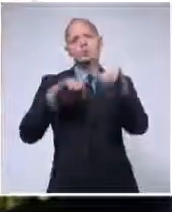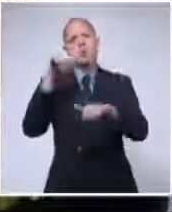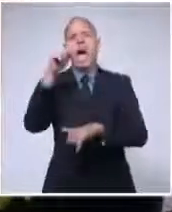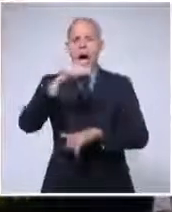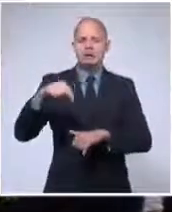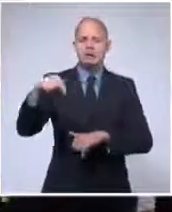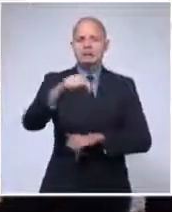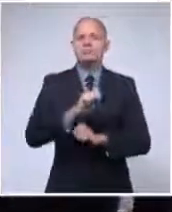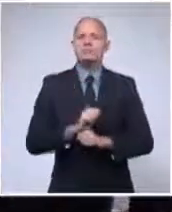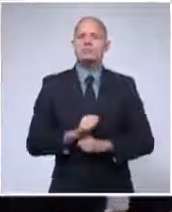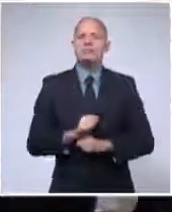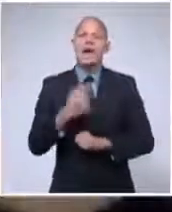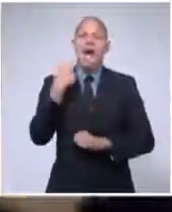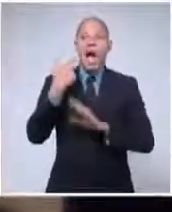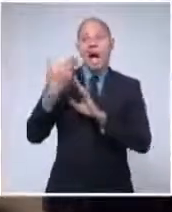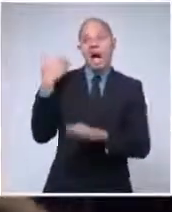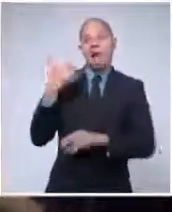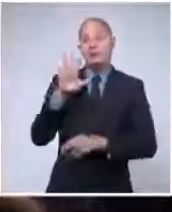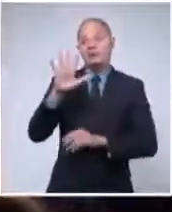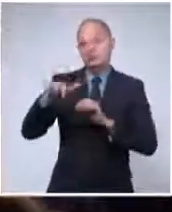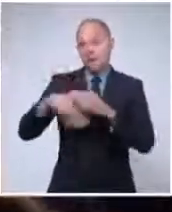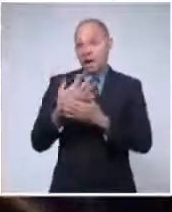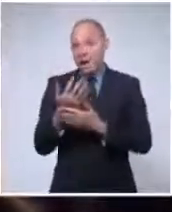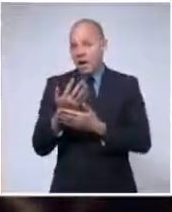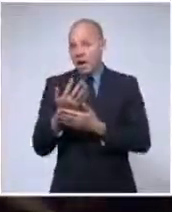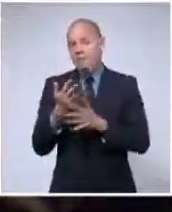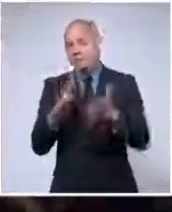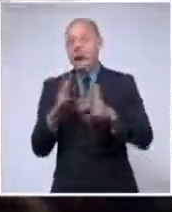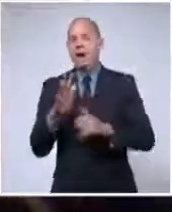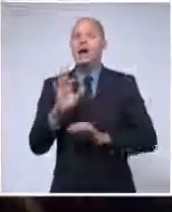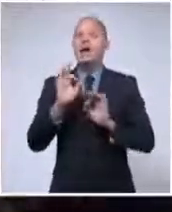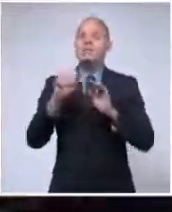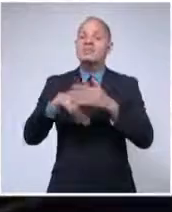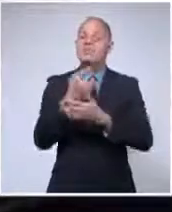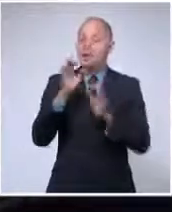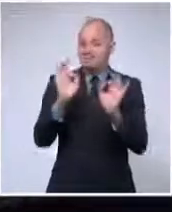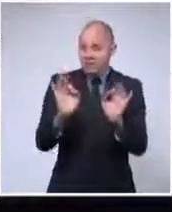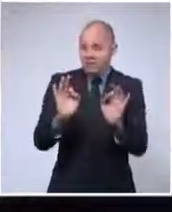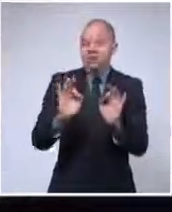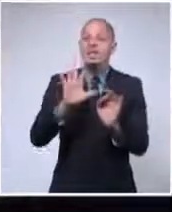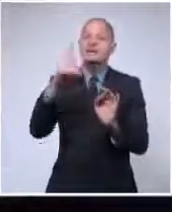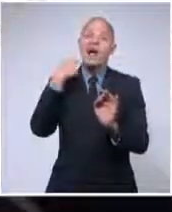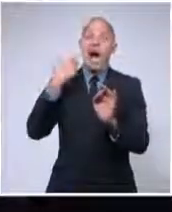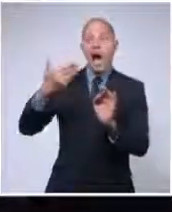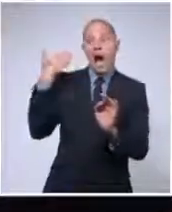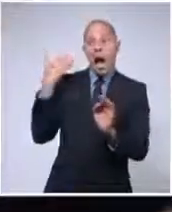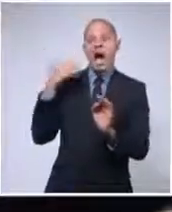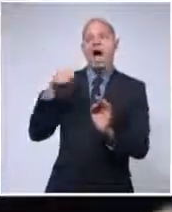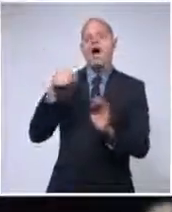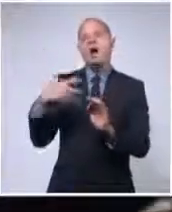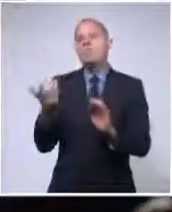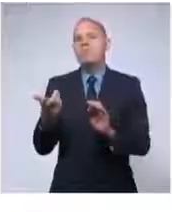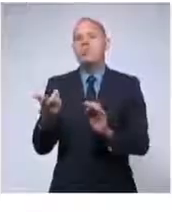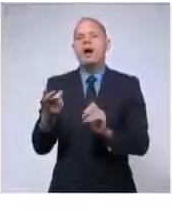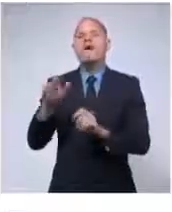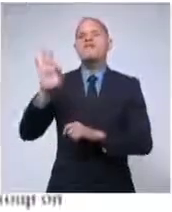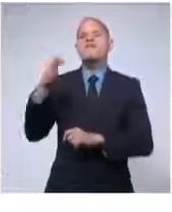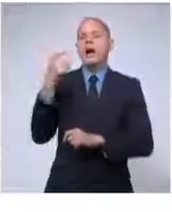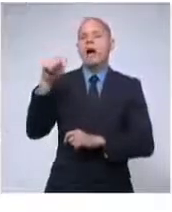Hace 5 años, un día como hoy, la alegría de estos líderes marcaron la firma en la capital francesa del primer